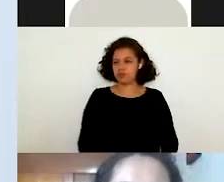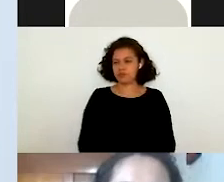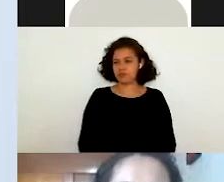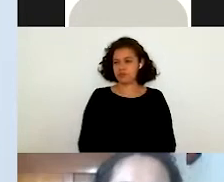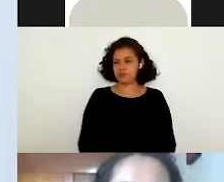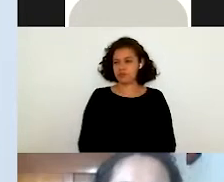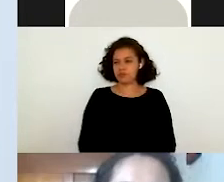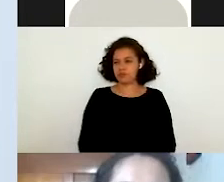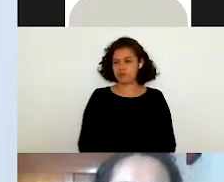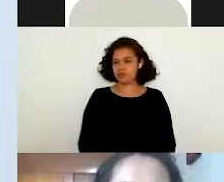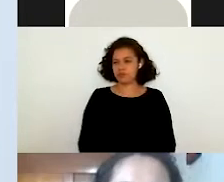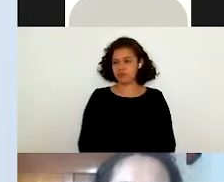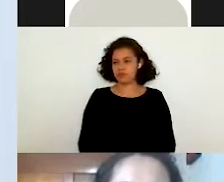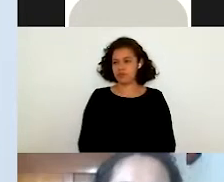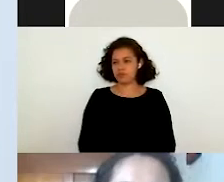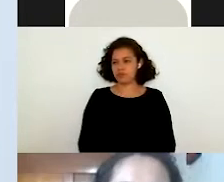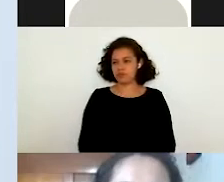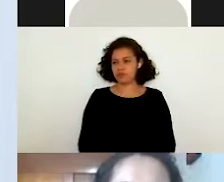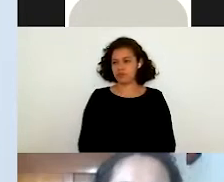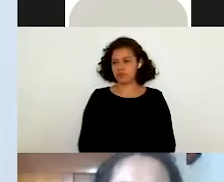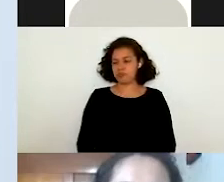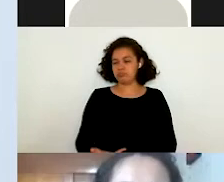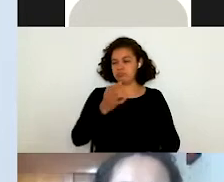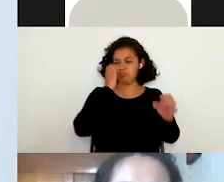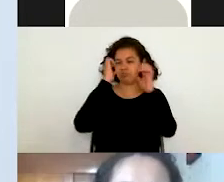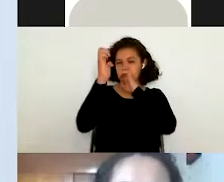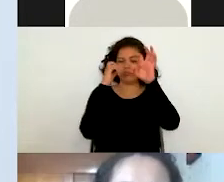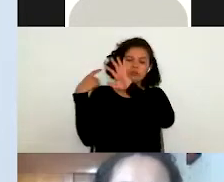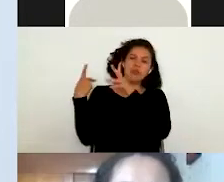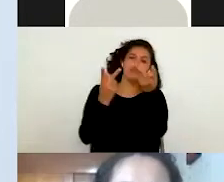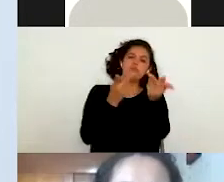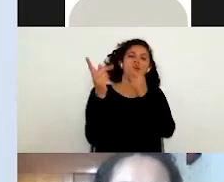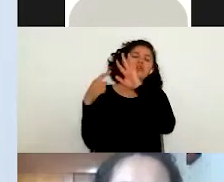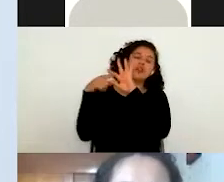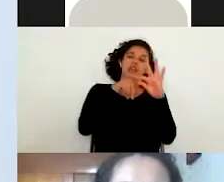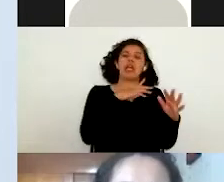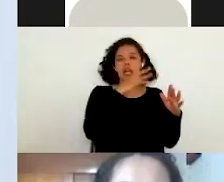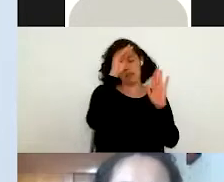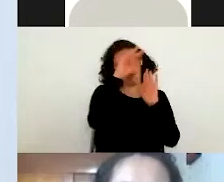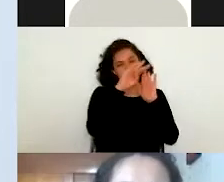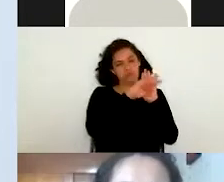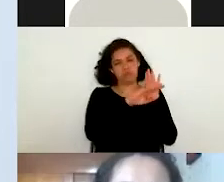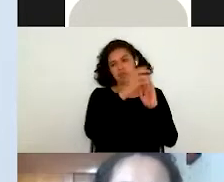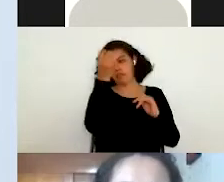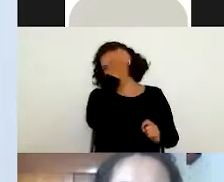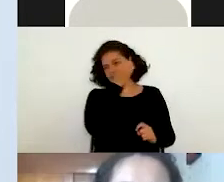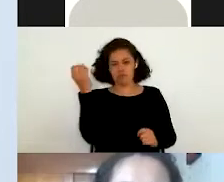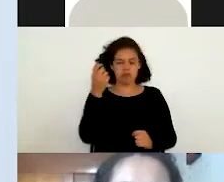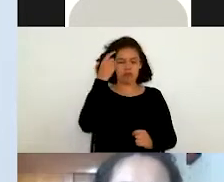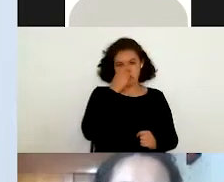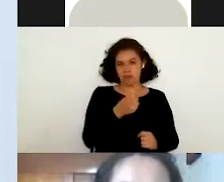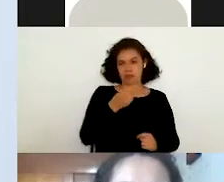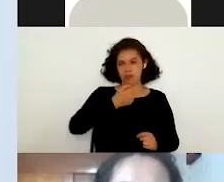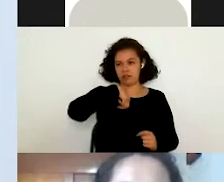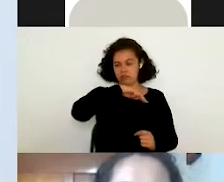Saben que las entrevistas pues pueden tener una guía de preguntas, ¿no? Que sea estructurada, con la cual nos vamos a